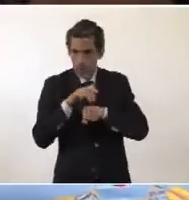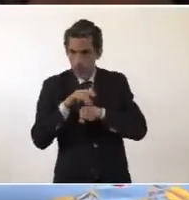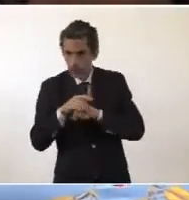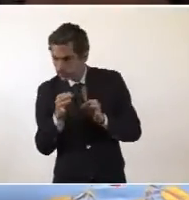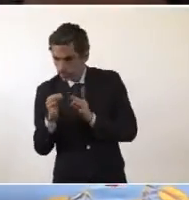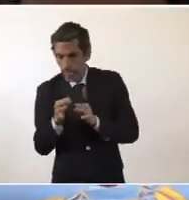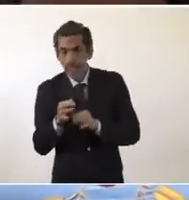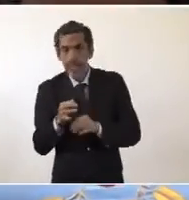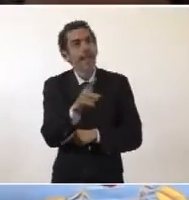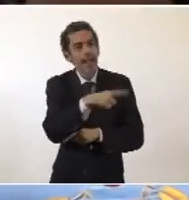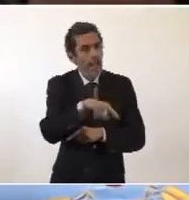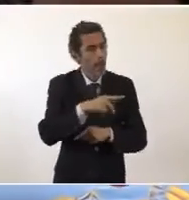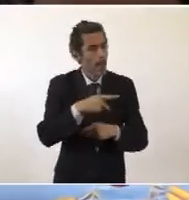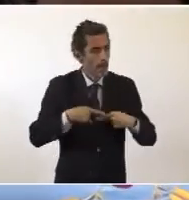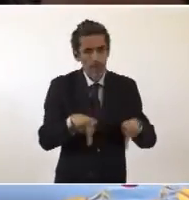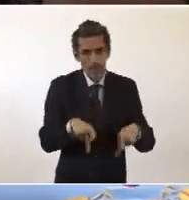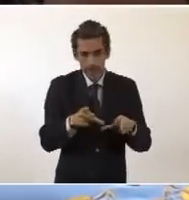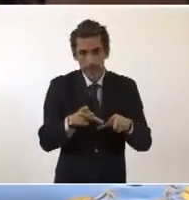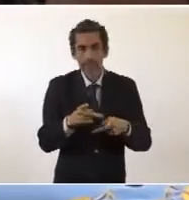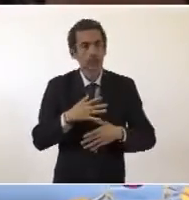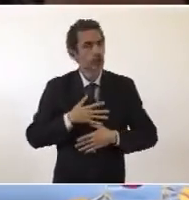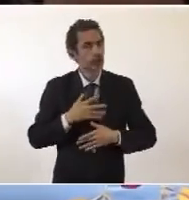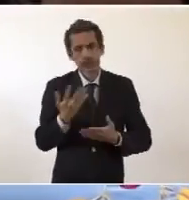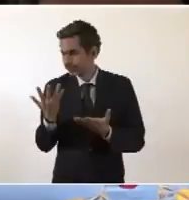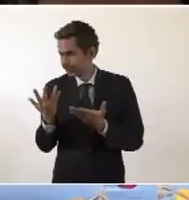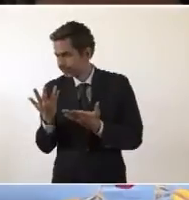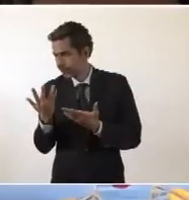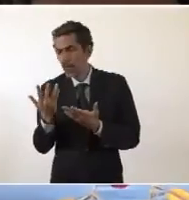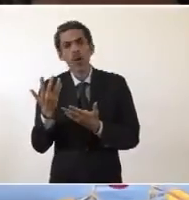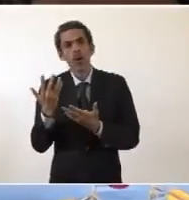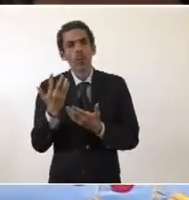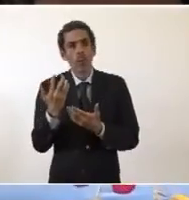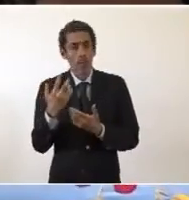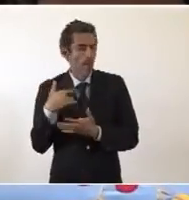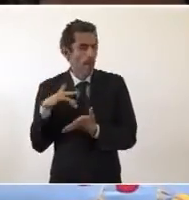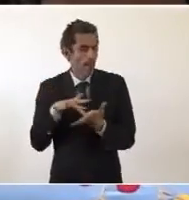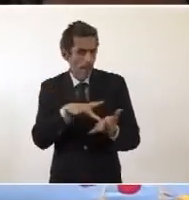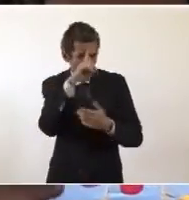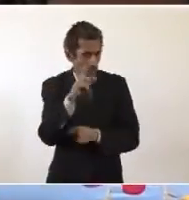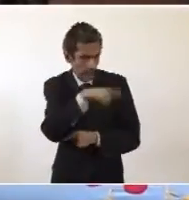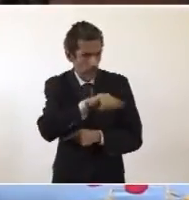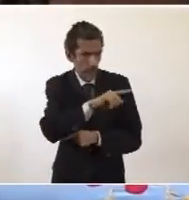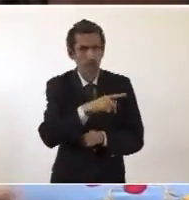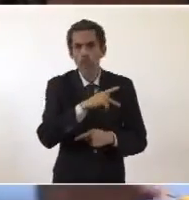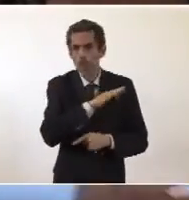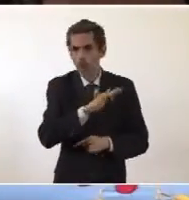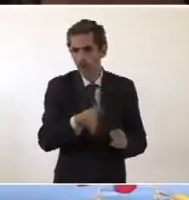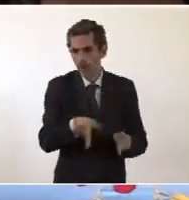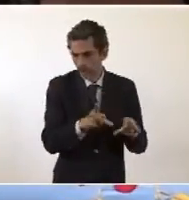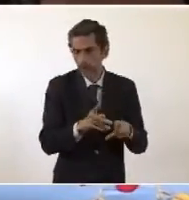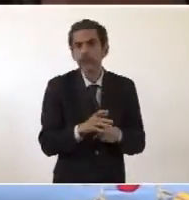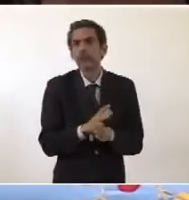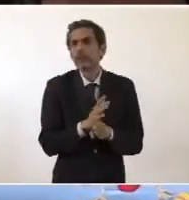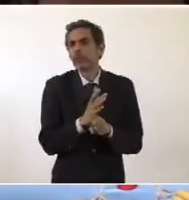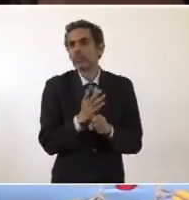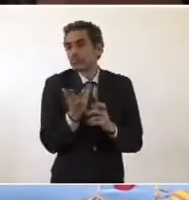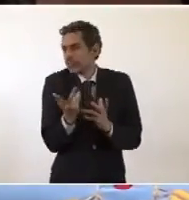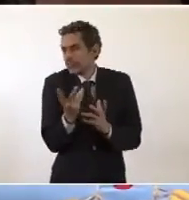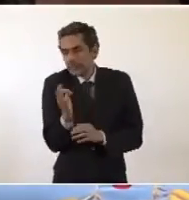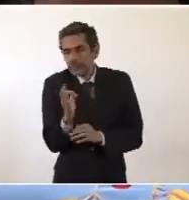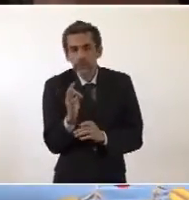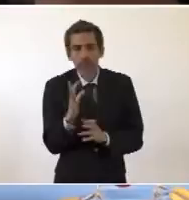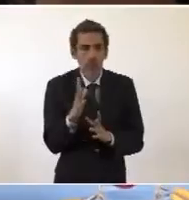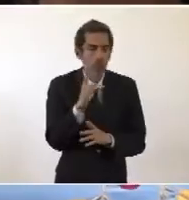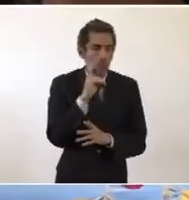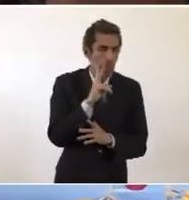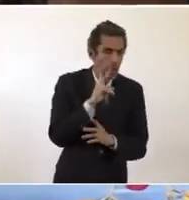sepan los locatarios que estamos buscando que lo más pronto posible puedan regresar a sus labores. Puede ser de manera provisional en lo que se arregla